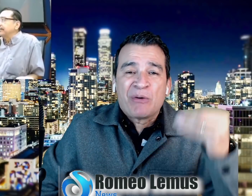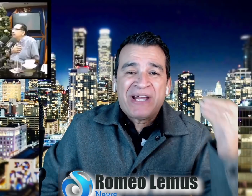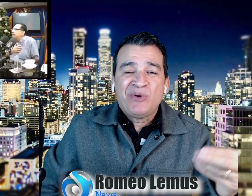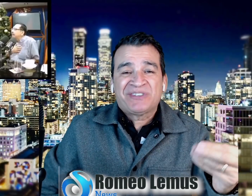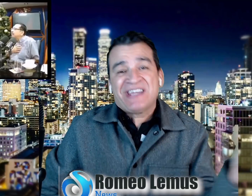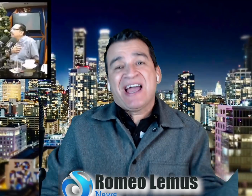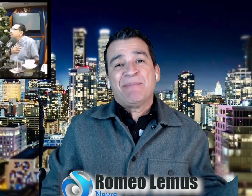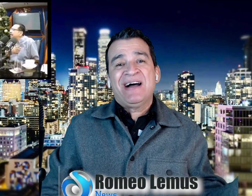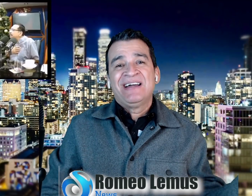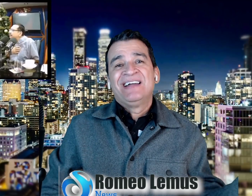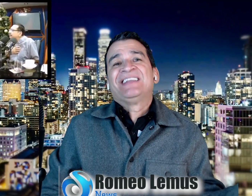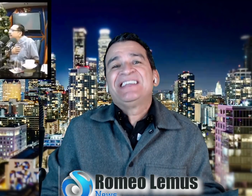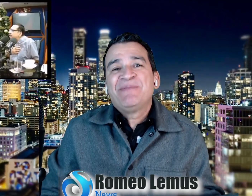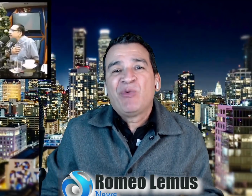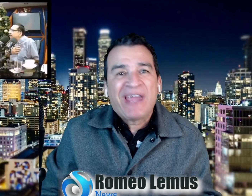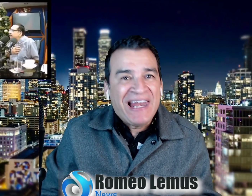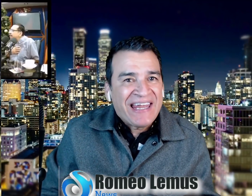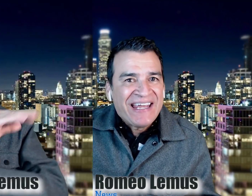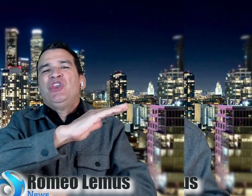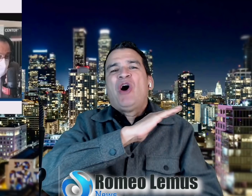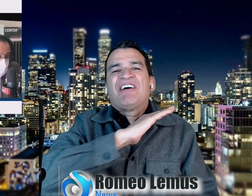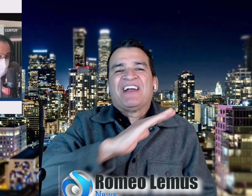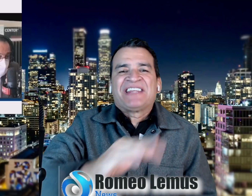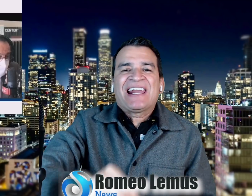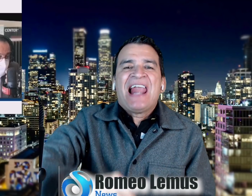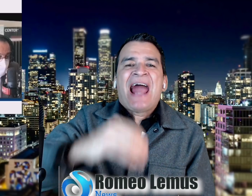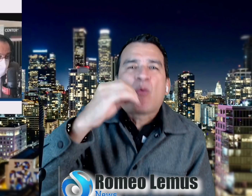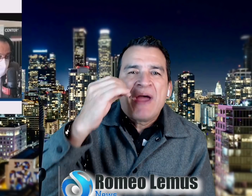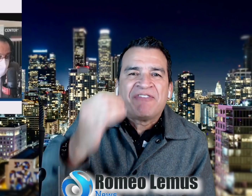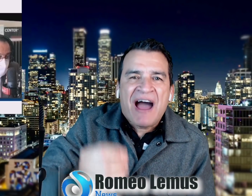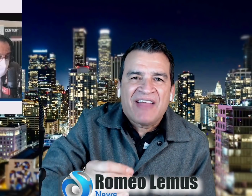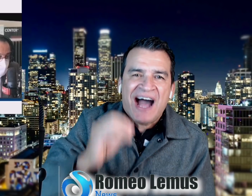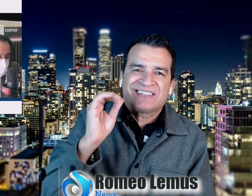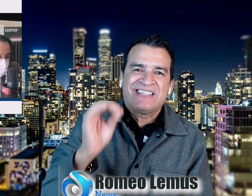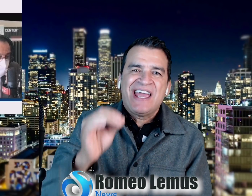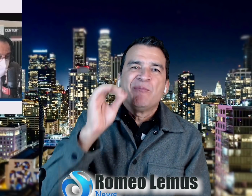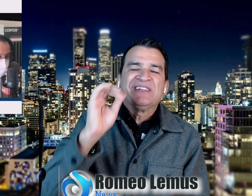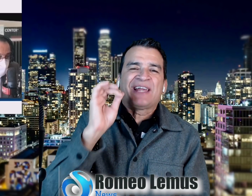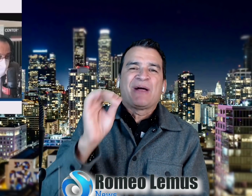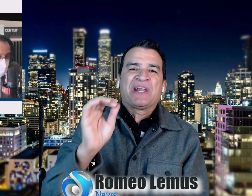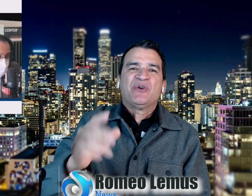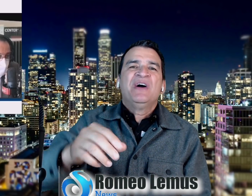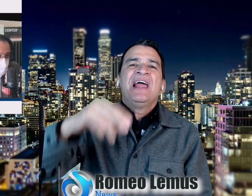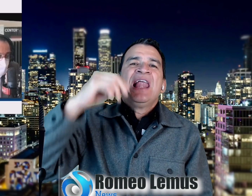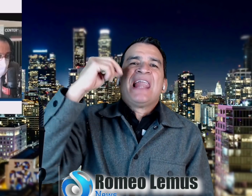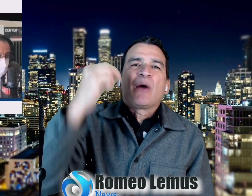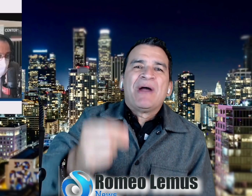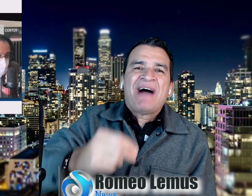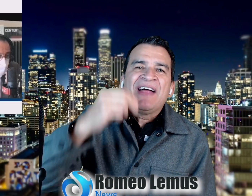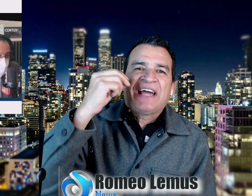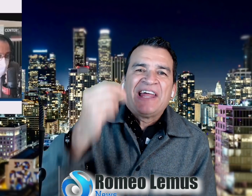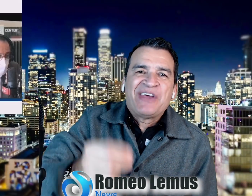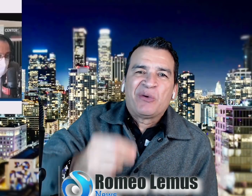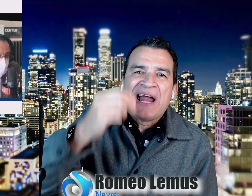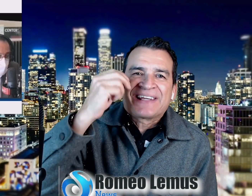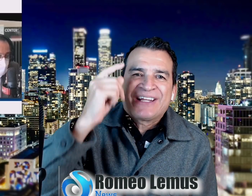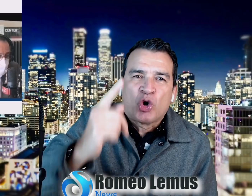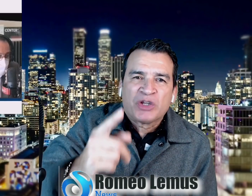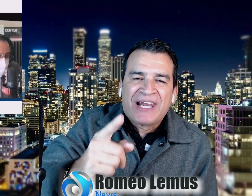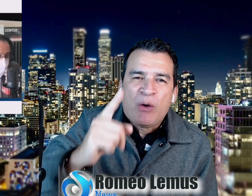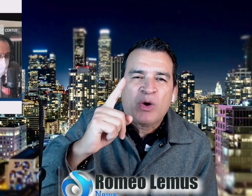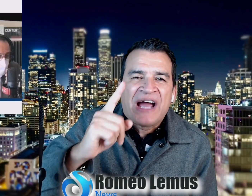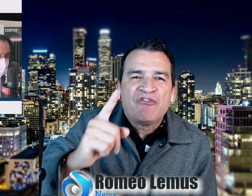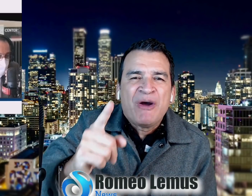salvadoreño se llama nadie buque lee y no va a faltar la huevada así en buen salvadoreño la huevada que le dieron al